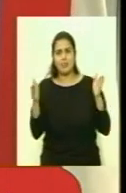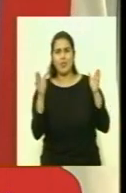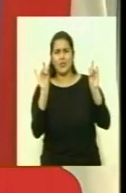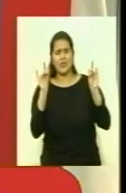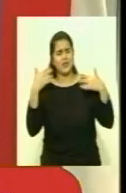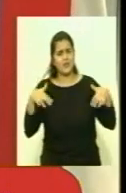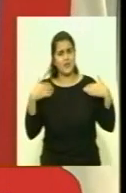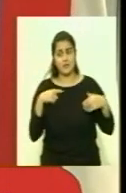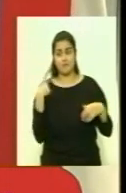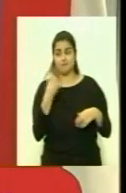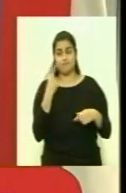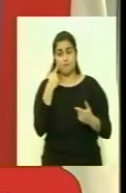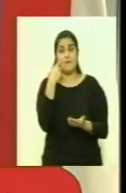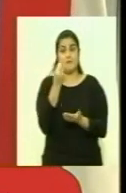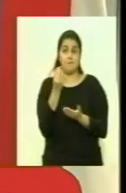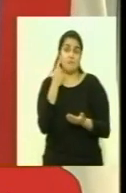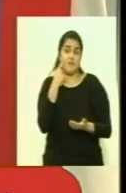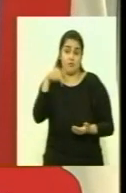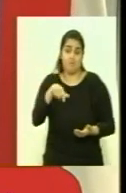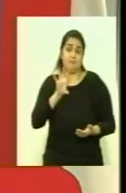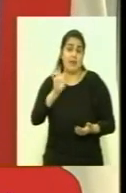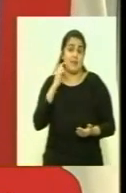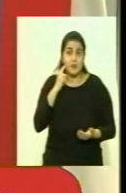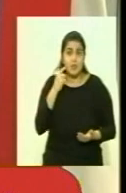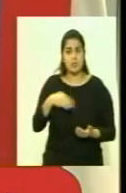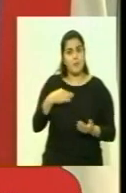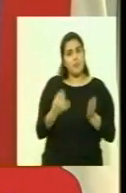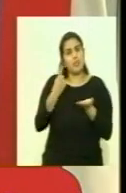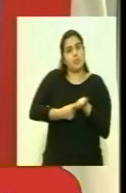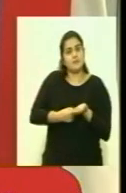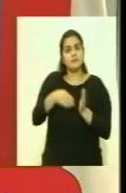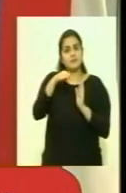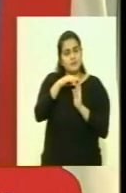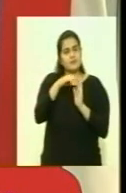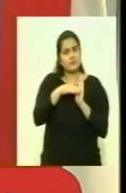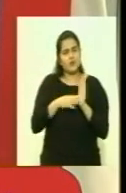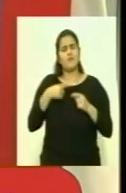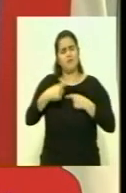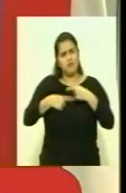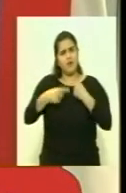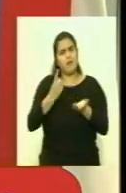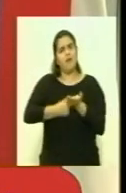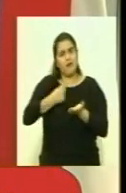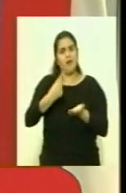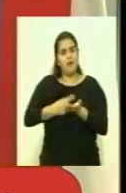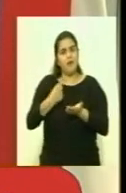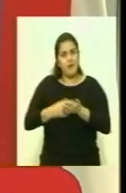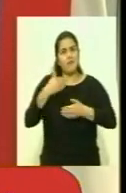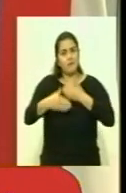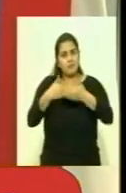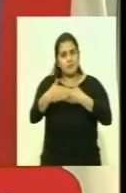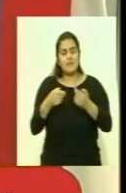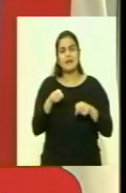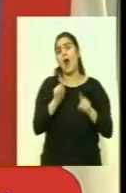que nos toca vivir en nuestra provincia de Entre Ríos, donde hay que tomar decisiones permanentemente. Y muchas de estas decisiones, por